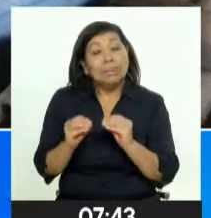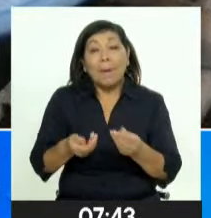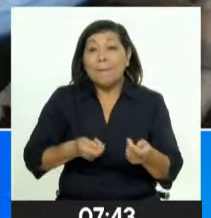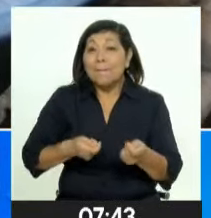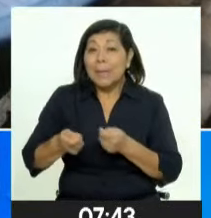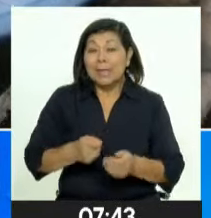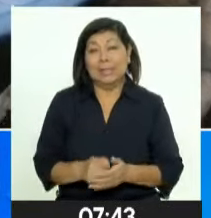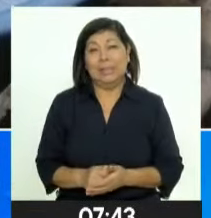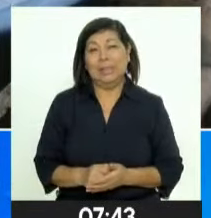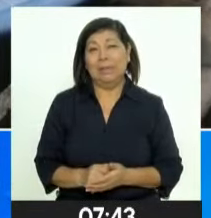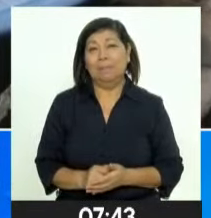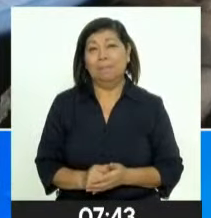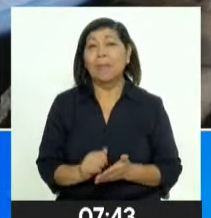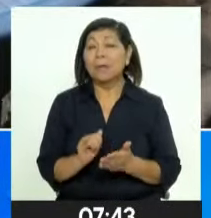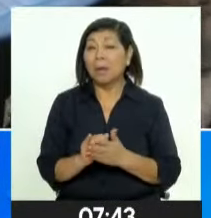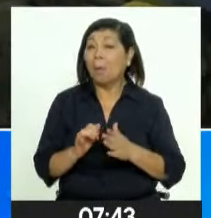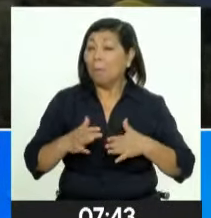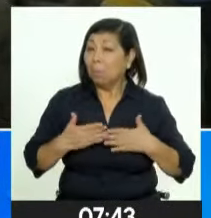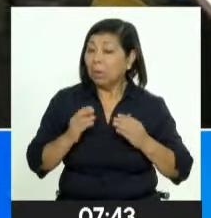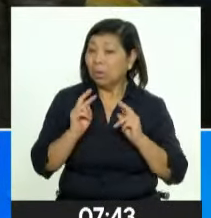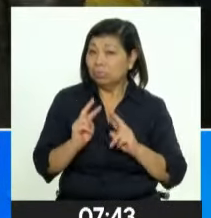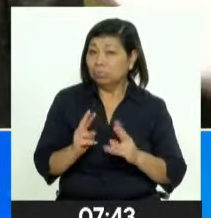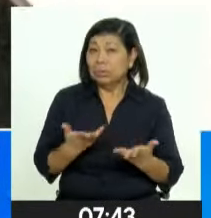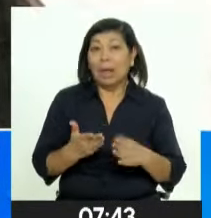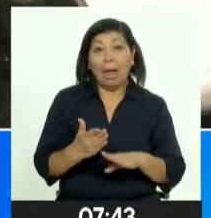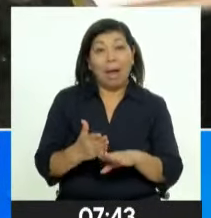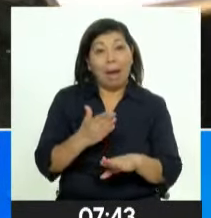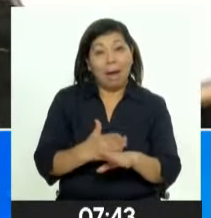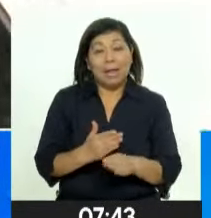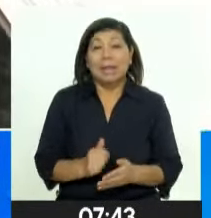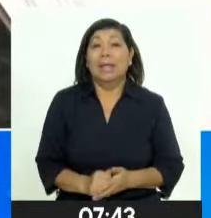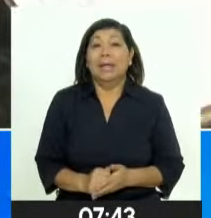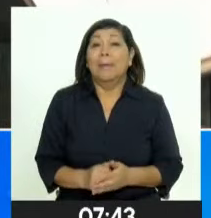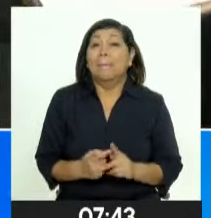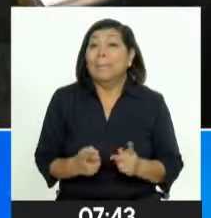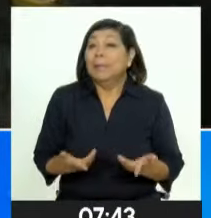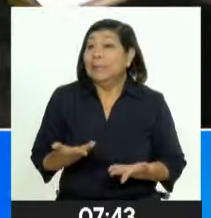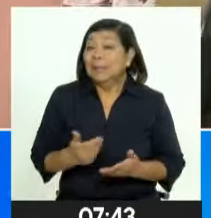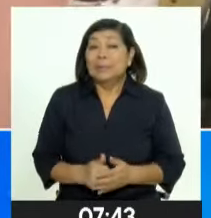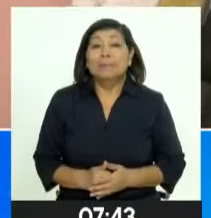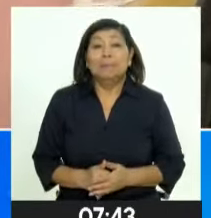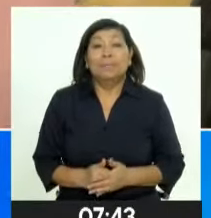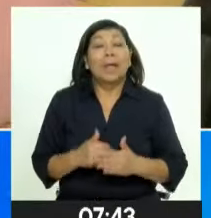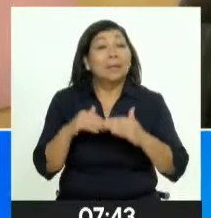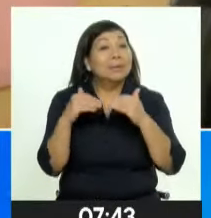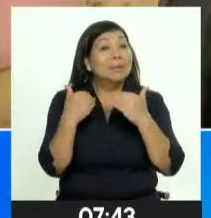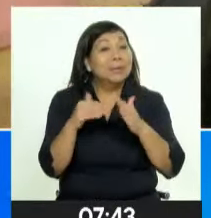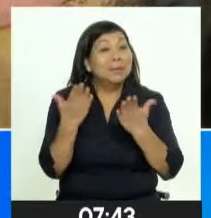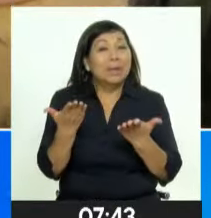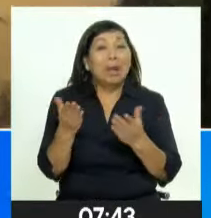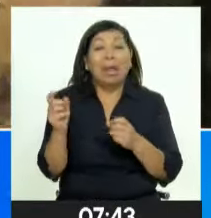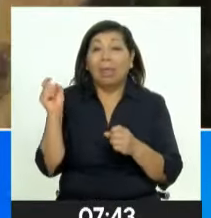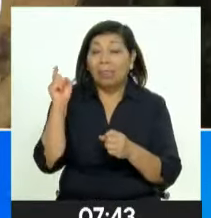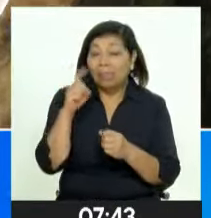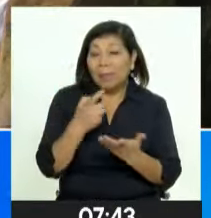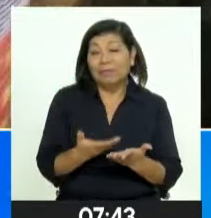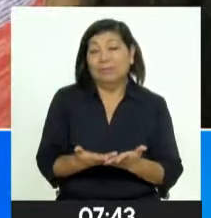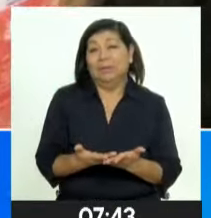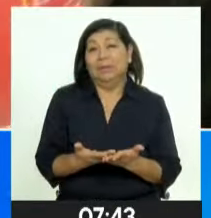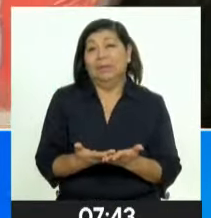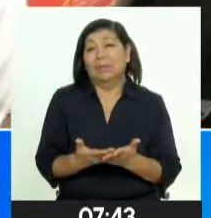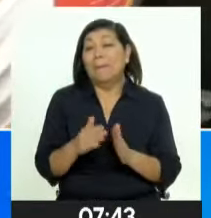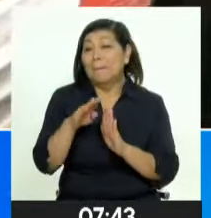de dengue, de manera que puedan reconocerse tempranamente estos signos de alarma que le mencionamos y evitar así que hayan complicaciones y